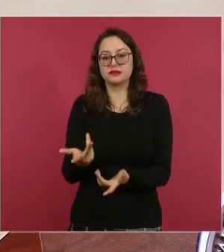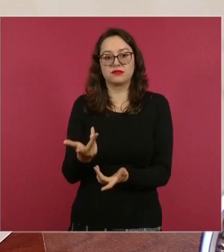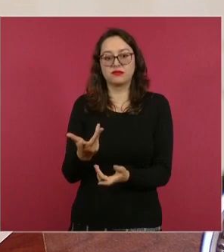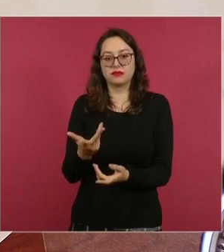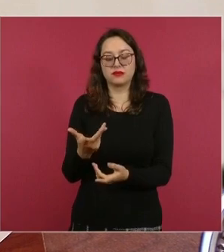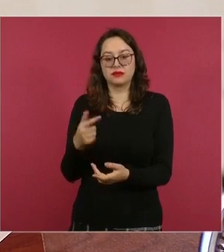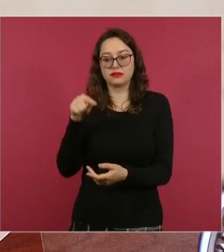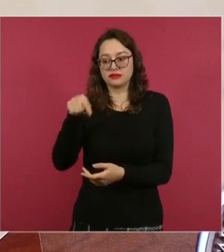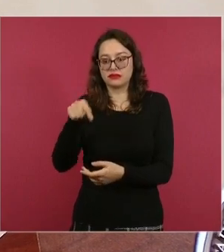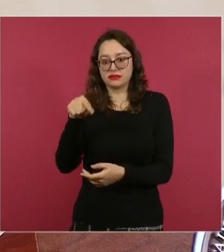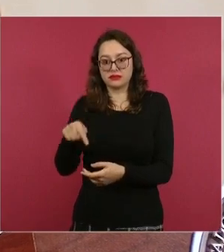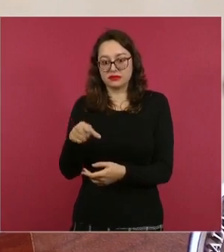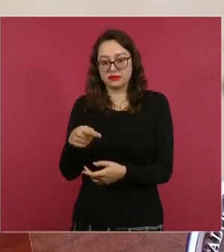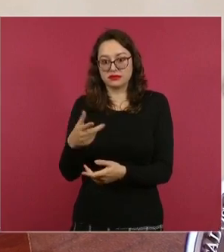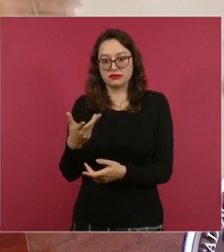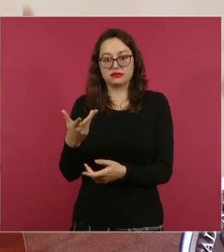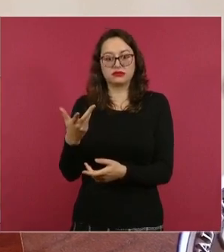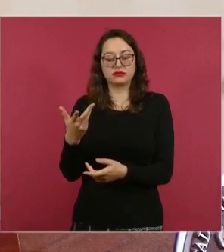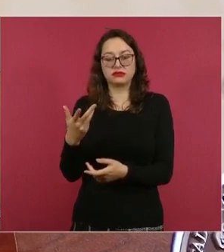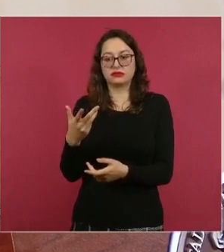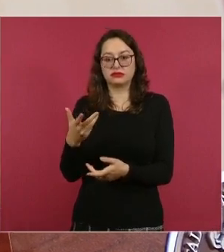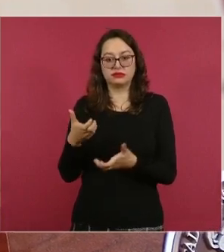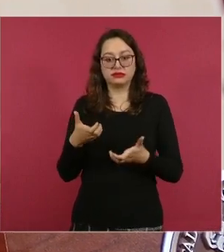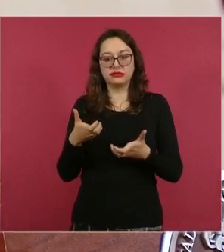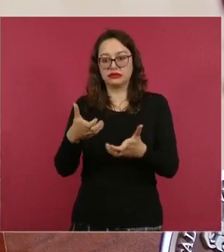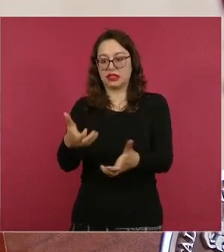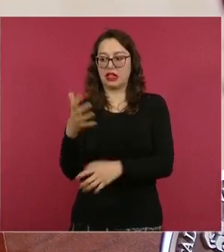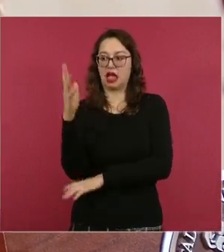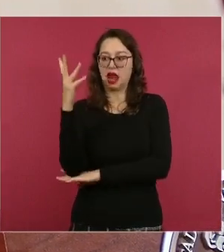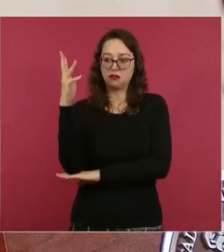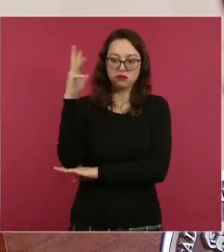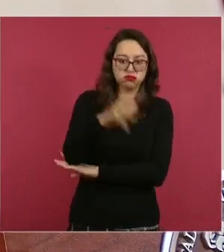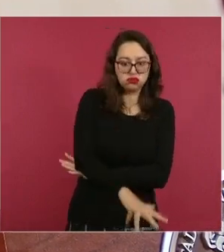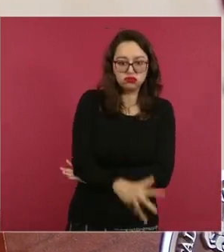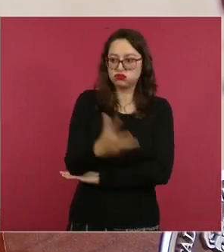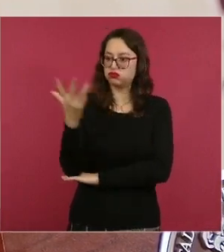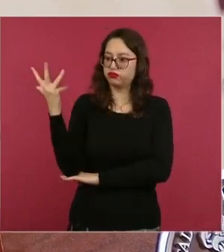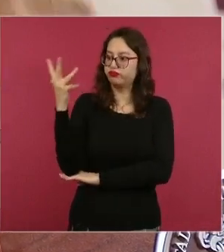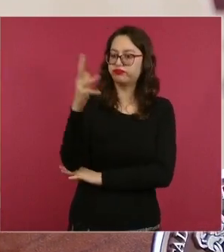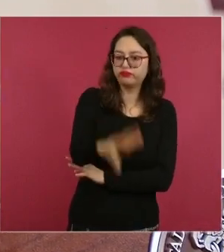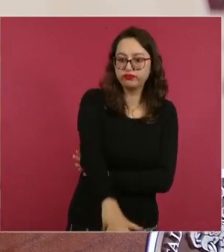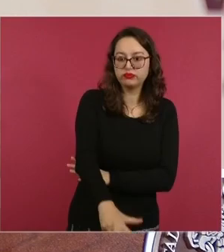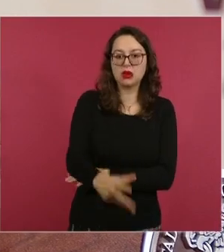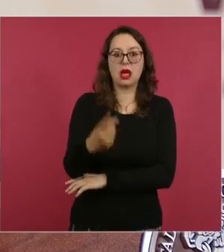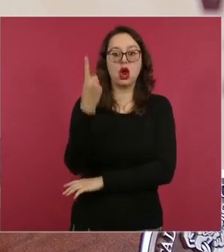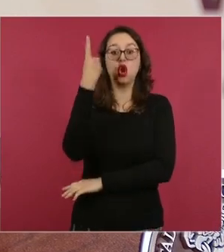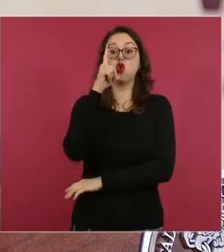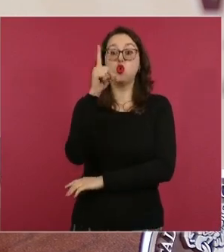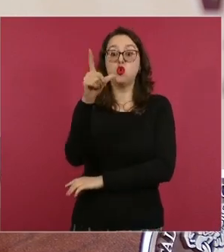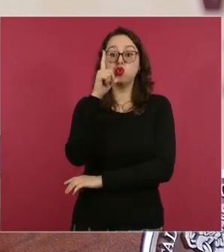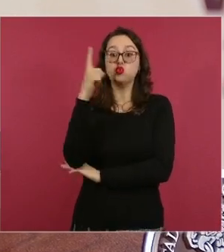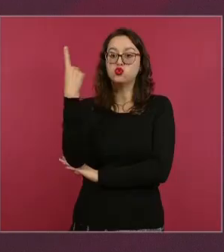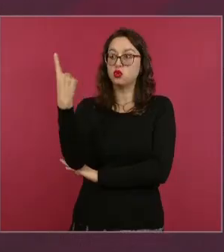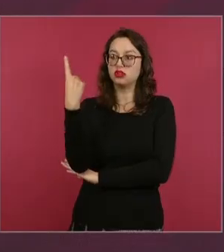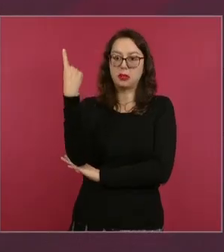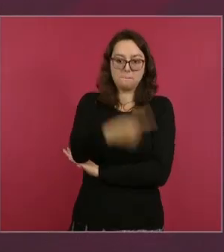Met Sí porque estaban los árboles y estaban los postes